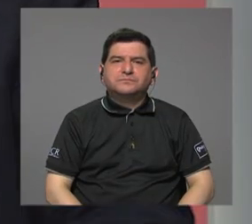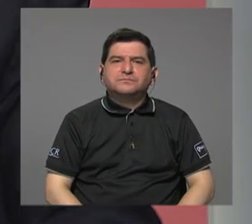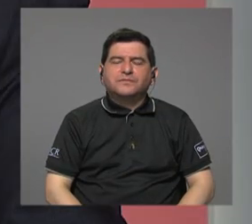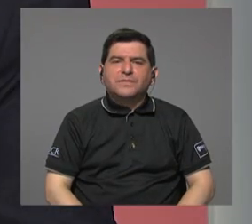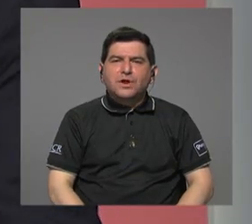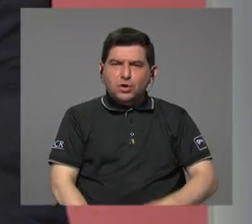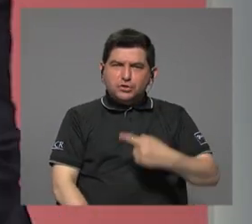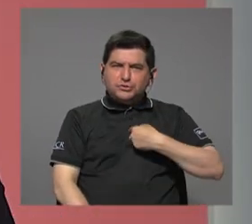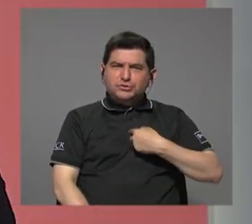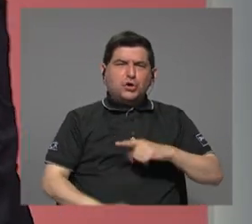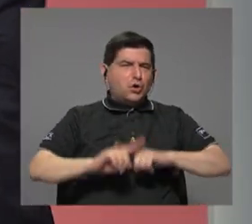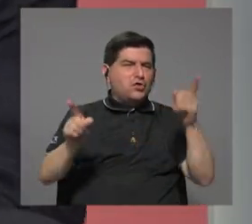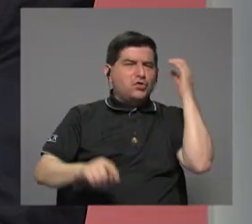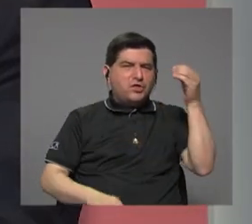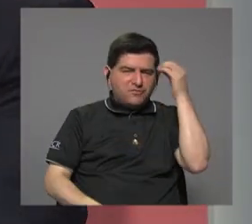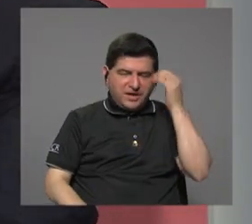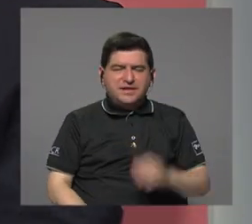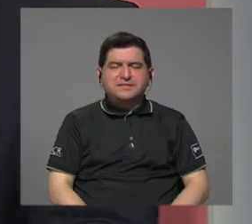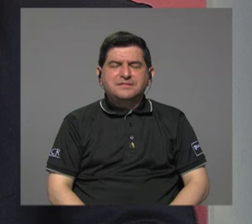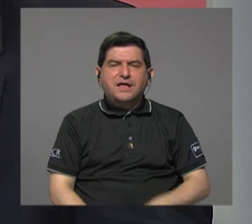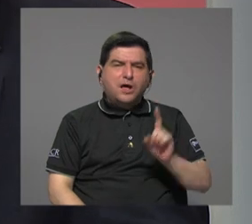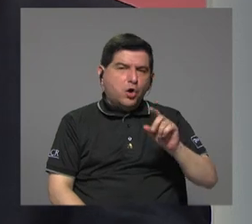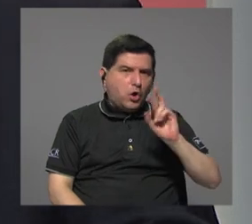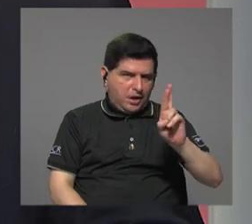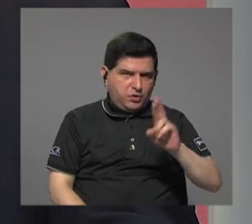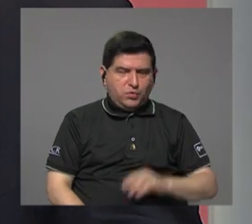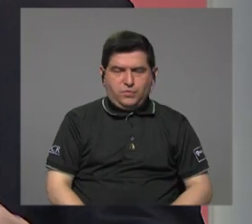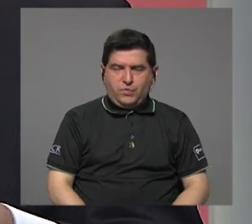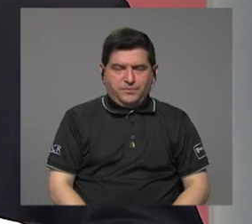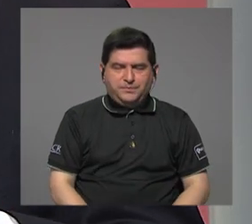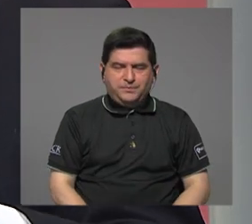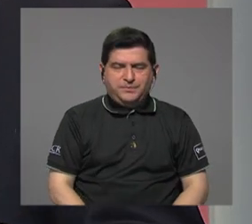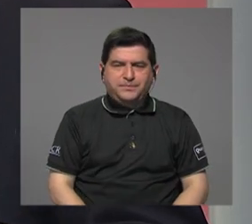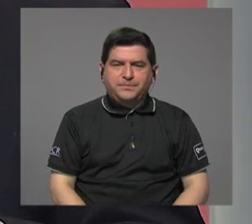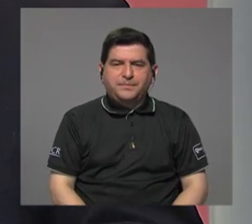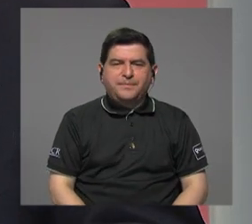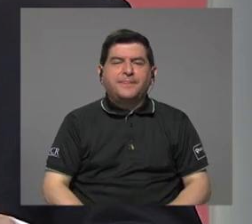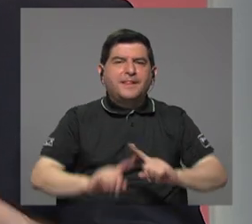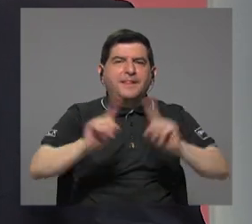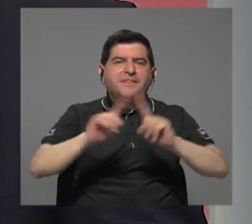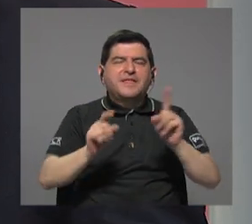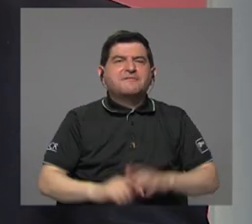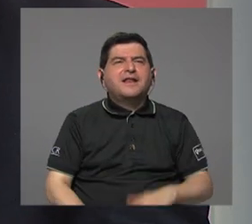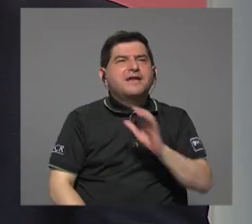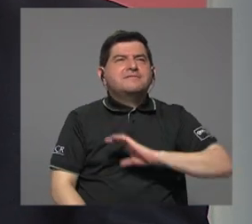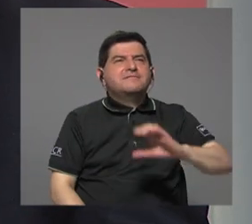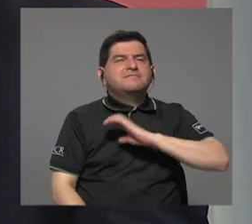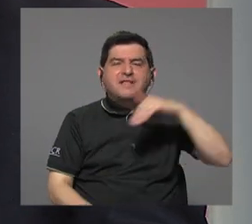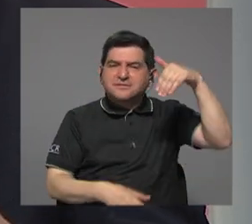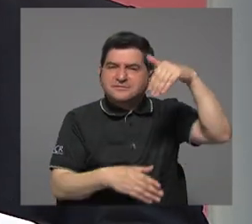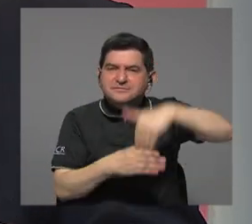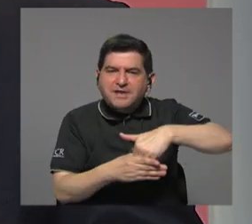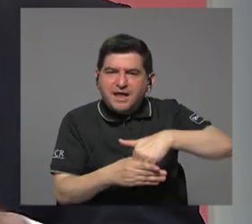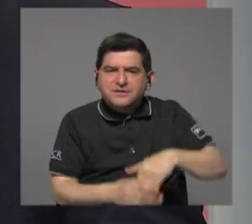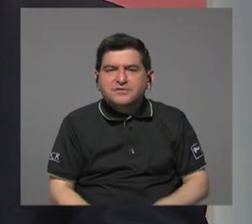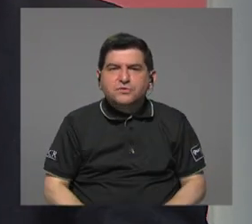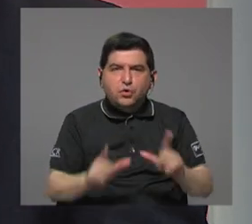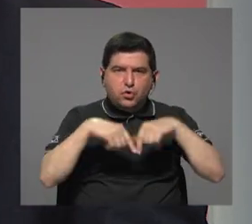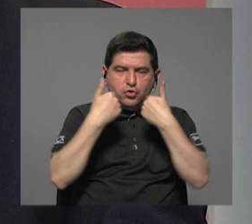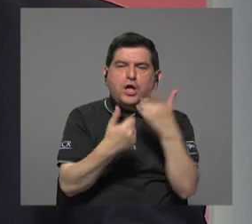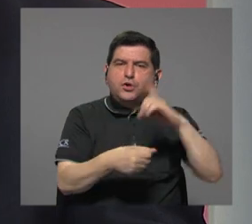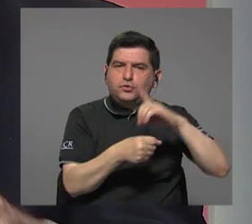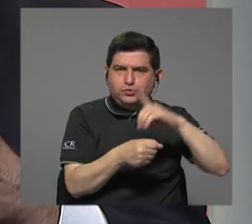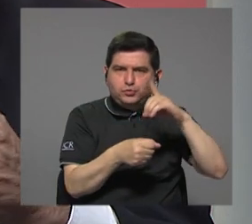yo yo difiero a que cuando el doctor porque ayer hay diferentes matices dentro de las fracciones